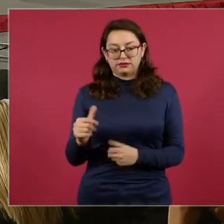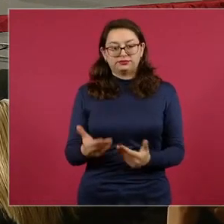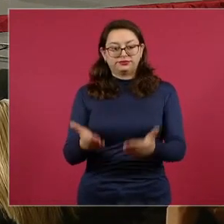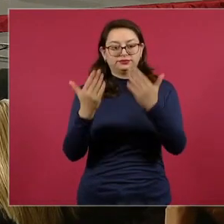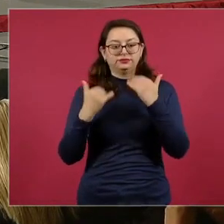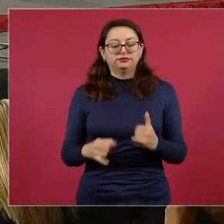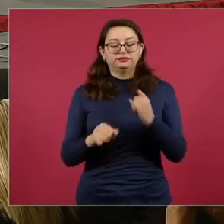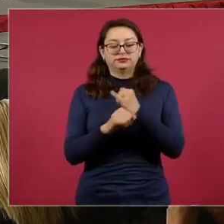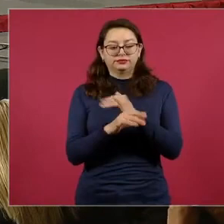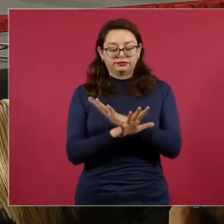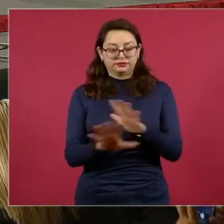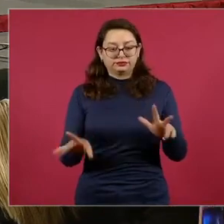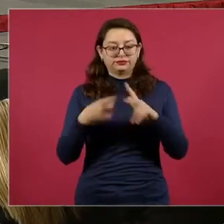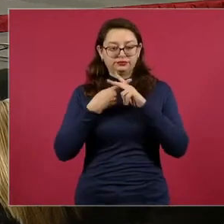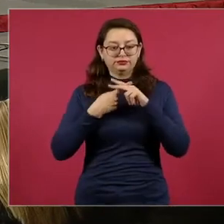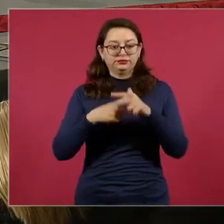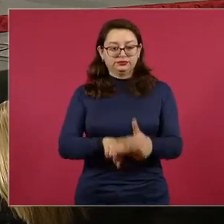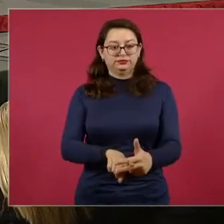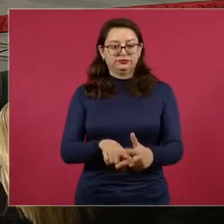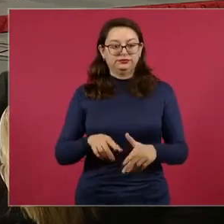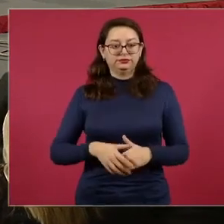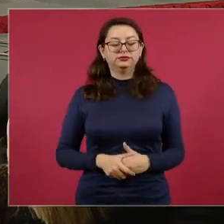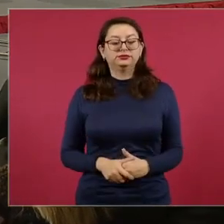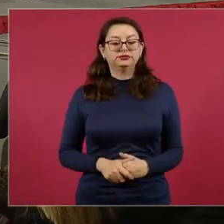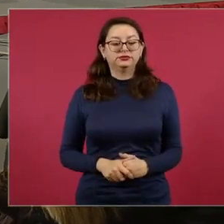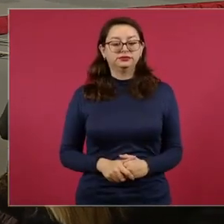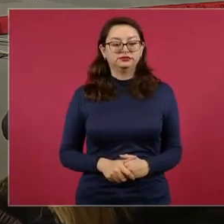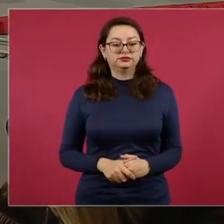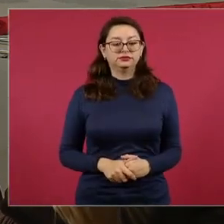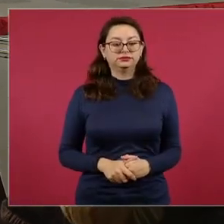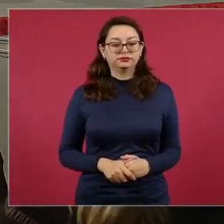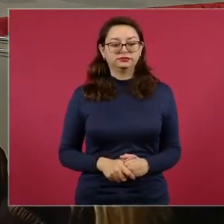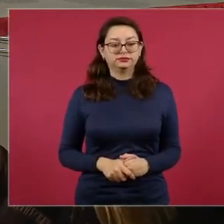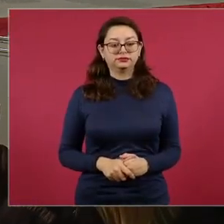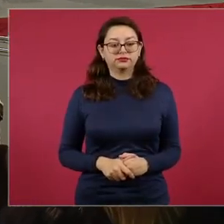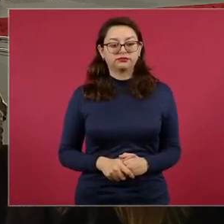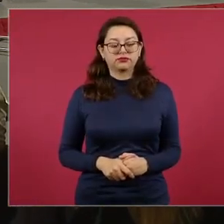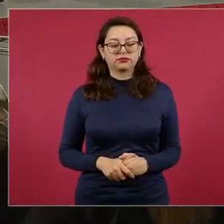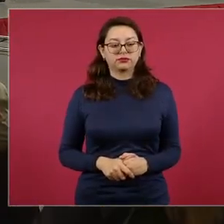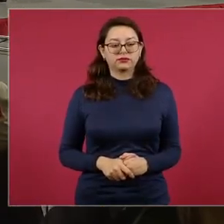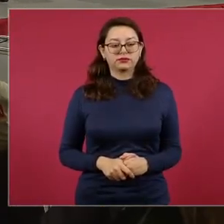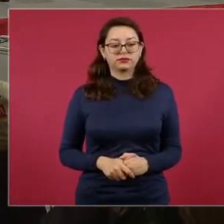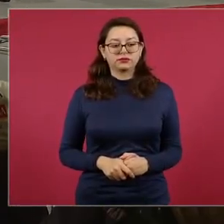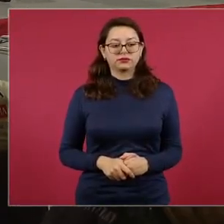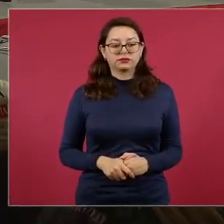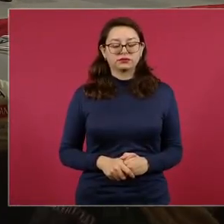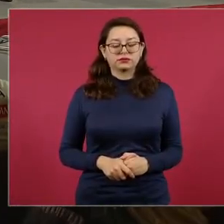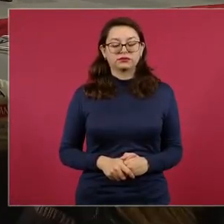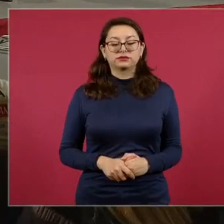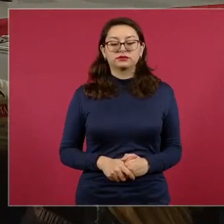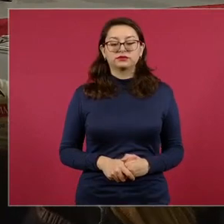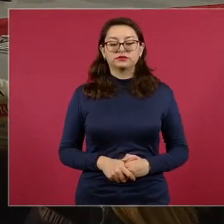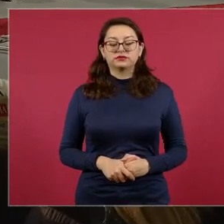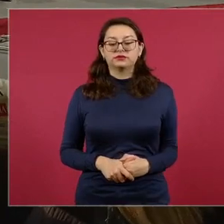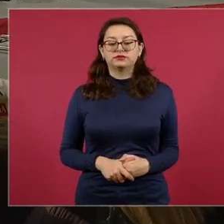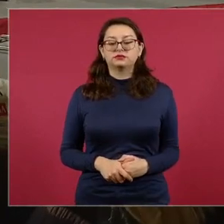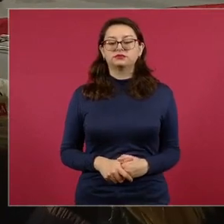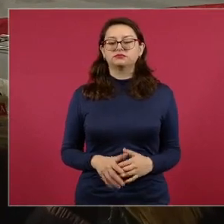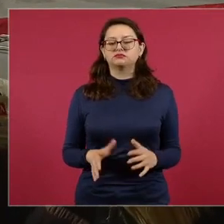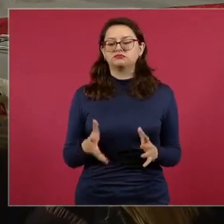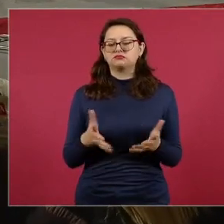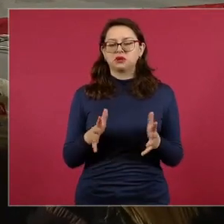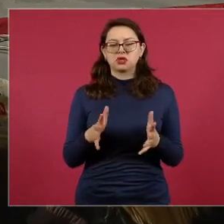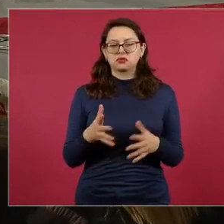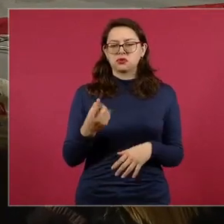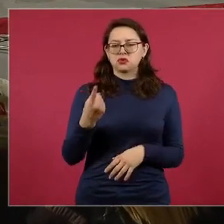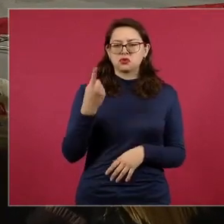iniciamos. Si me prestan el micrófono. Hace aproximadamente una semana y media